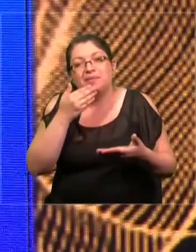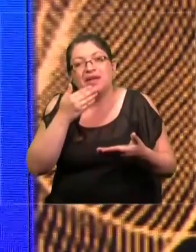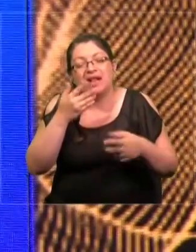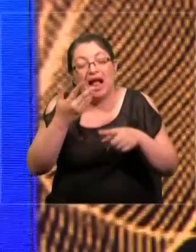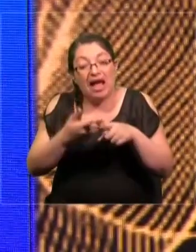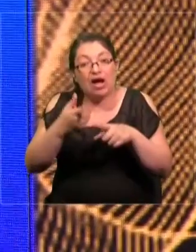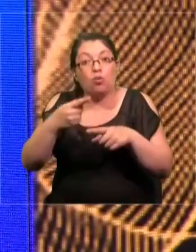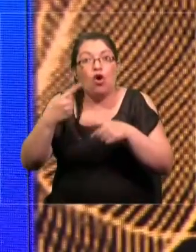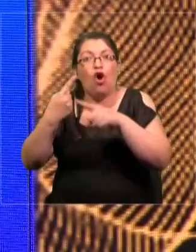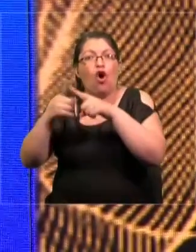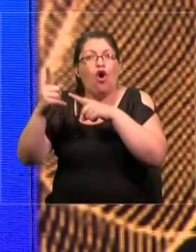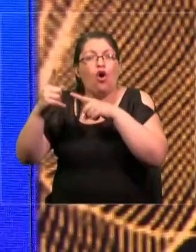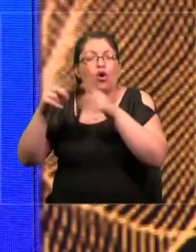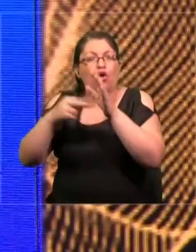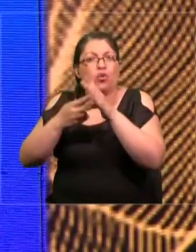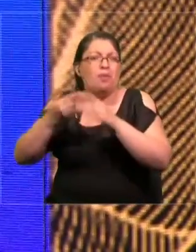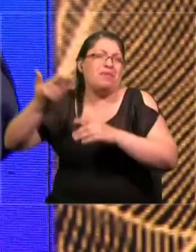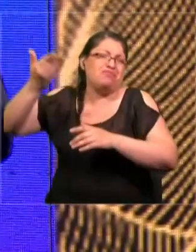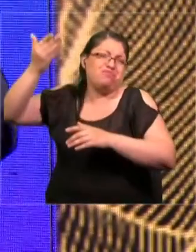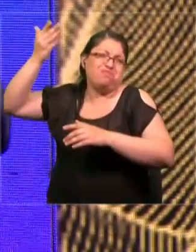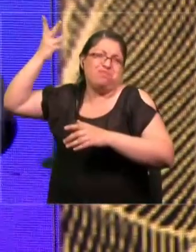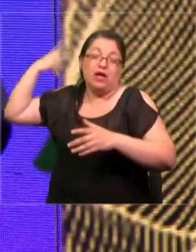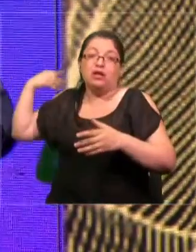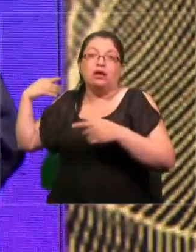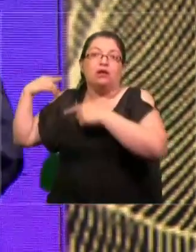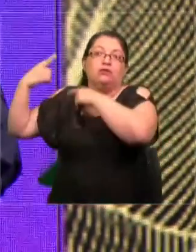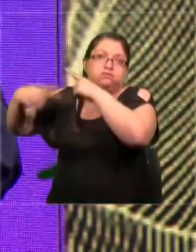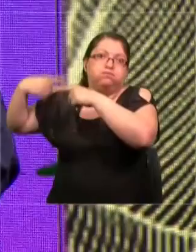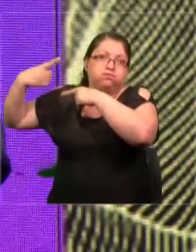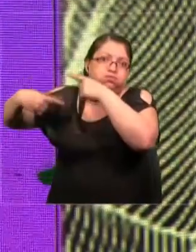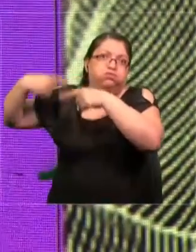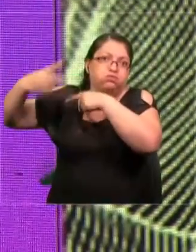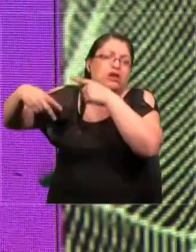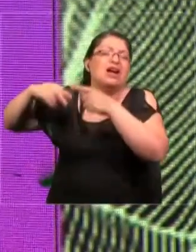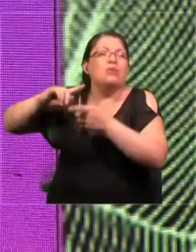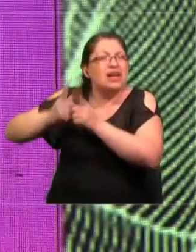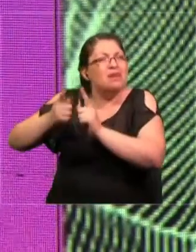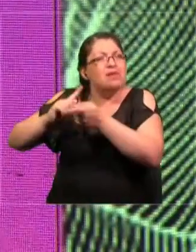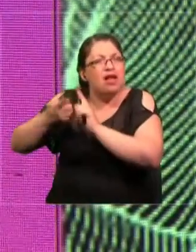que se arrastran sin resolver a lo largo de la historia.